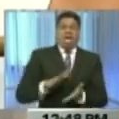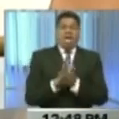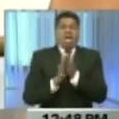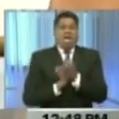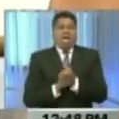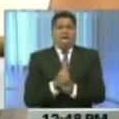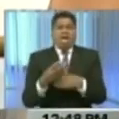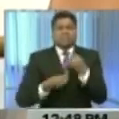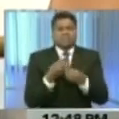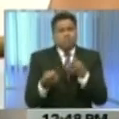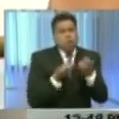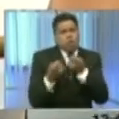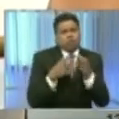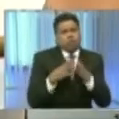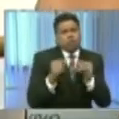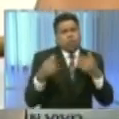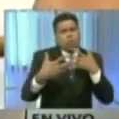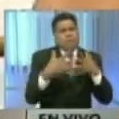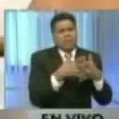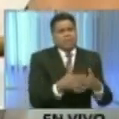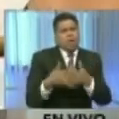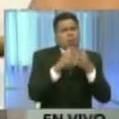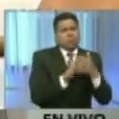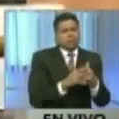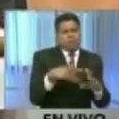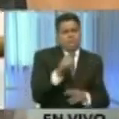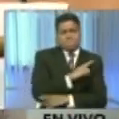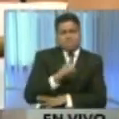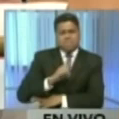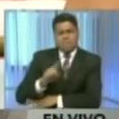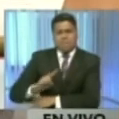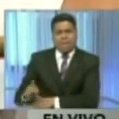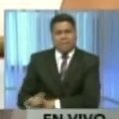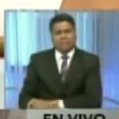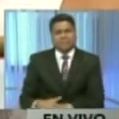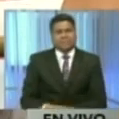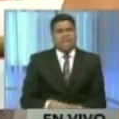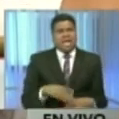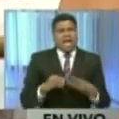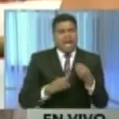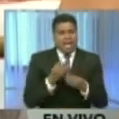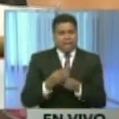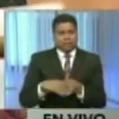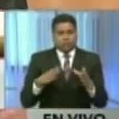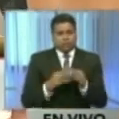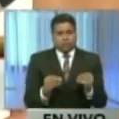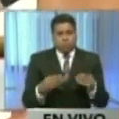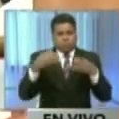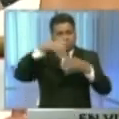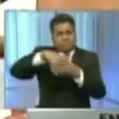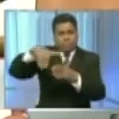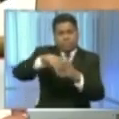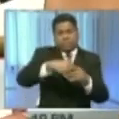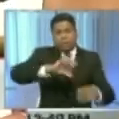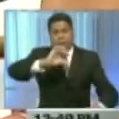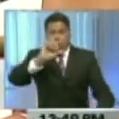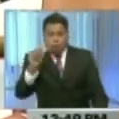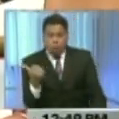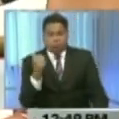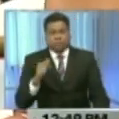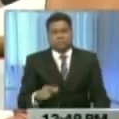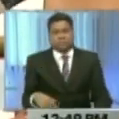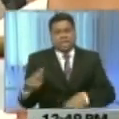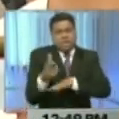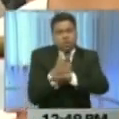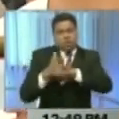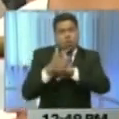imperiales han atentado violenta y antidemocráticamente contra el